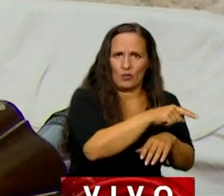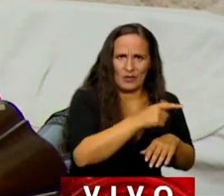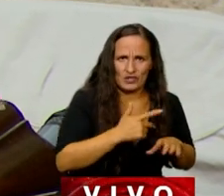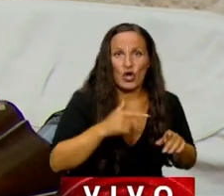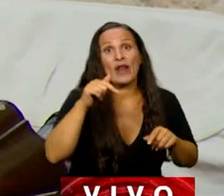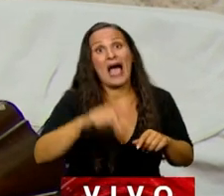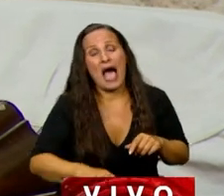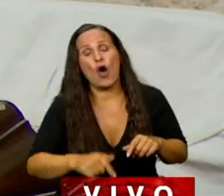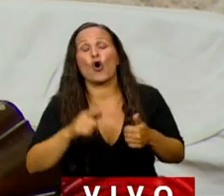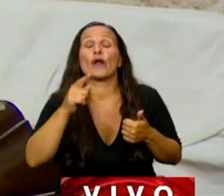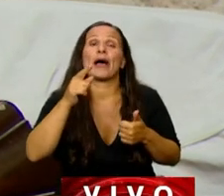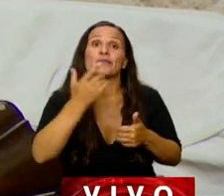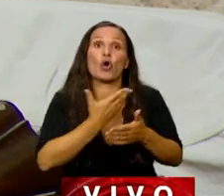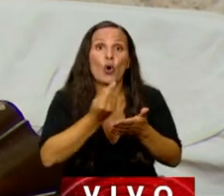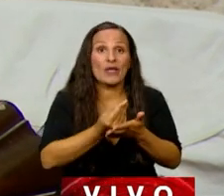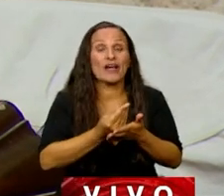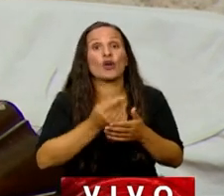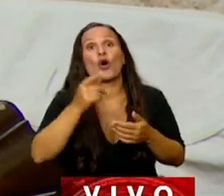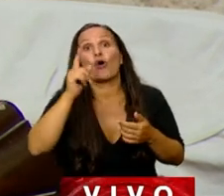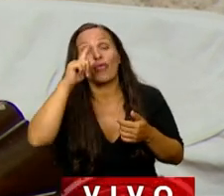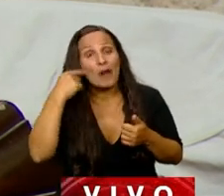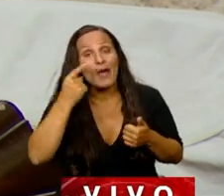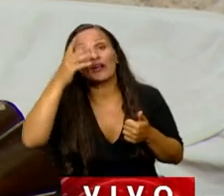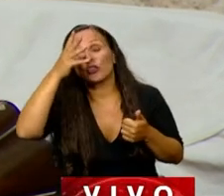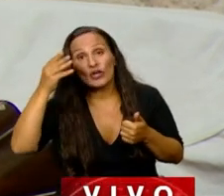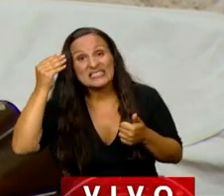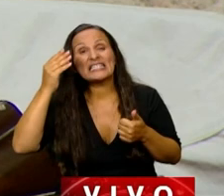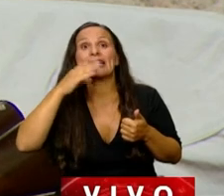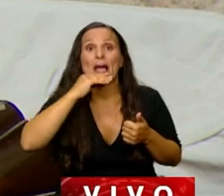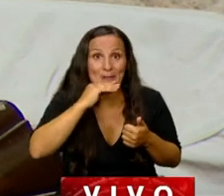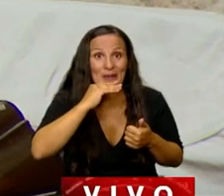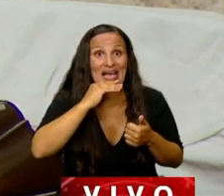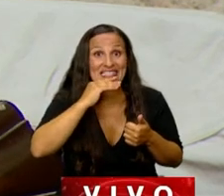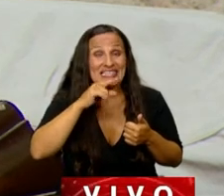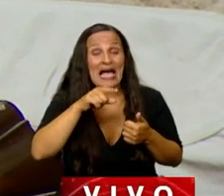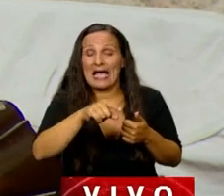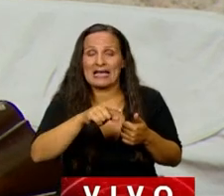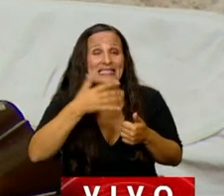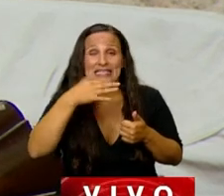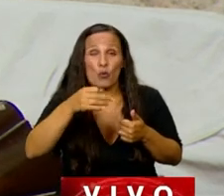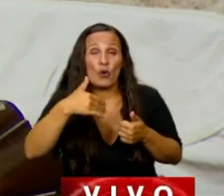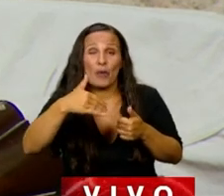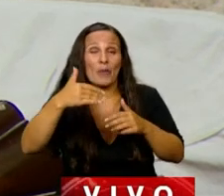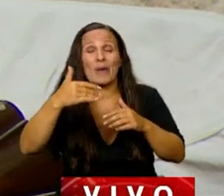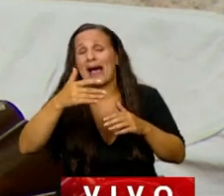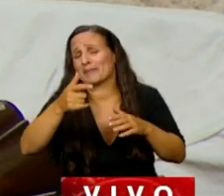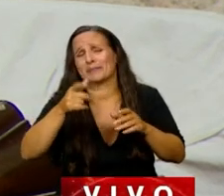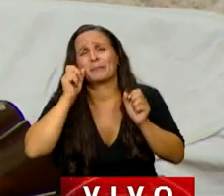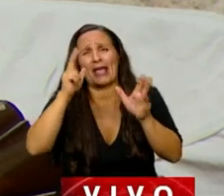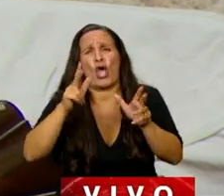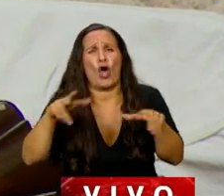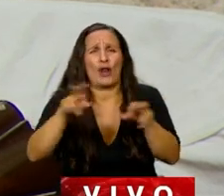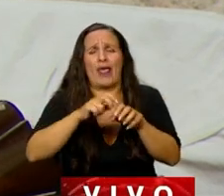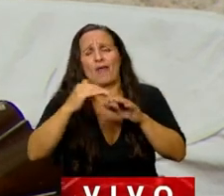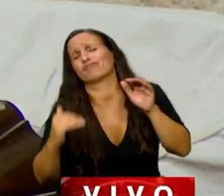de Cristina, de Massa, seguramente estamos al borde de superar todavía esa pérdida de poder adquisitivo todavía